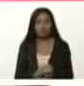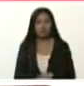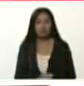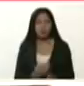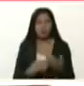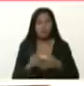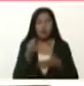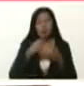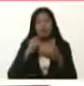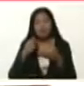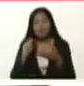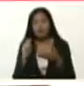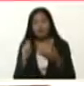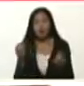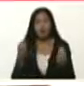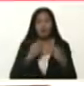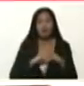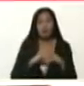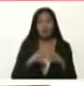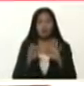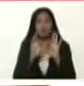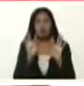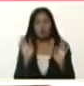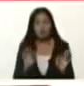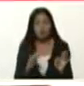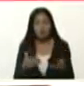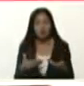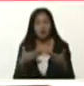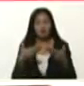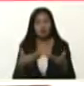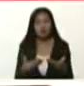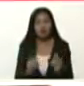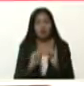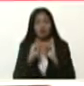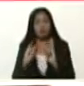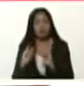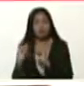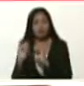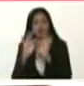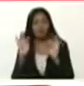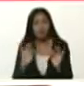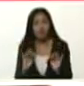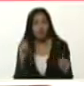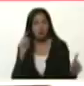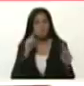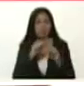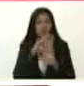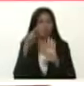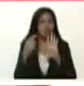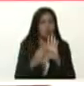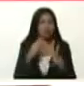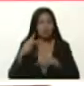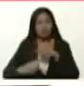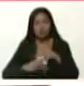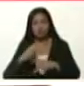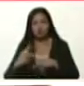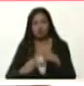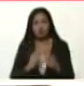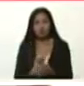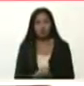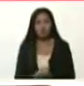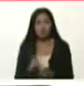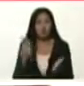la firma del acuerdo y la entrega de las minas con metas concretas de producción y